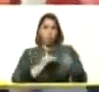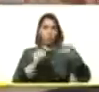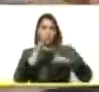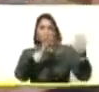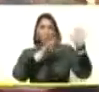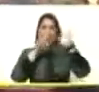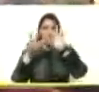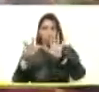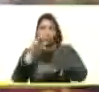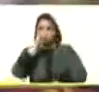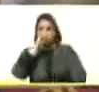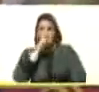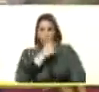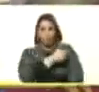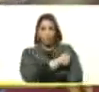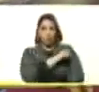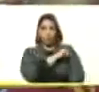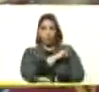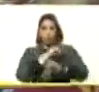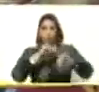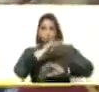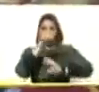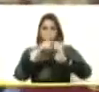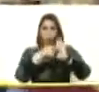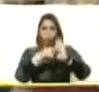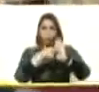años vacunados.